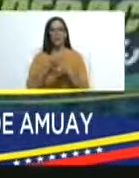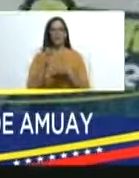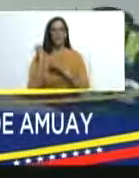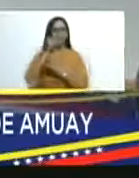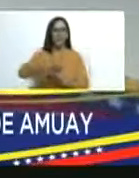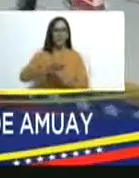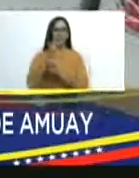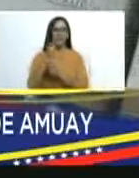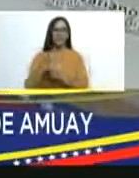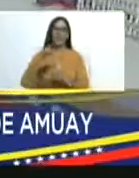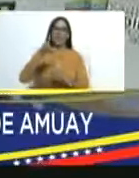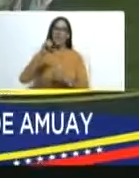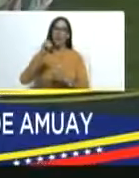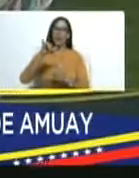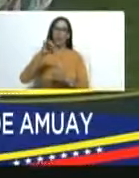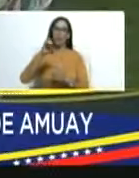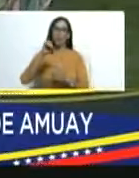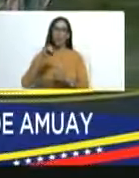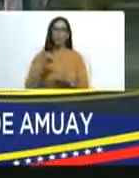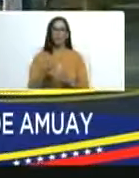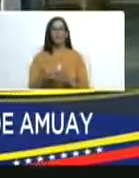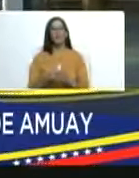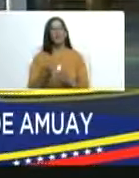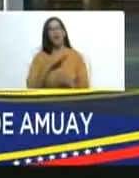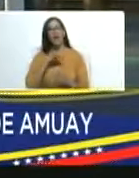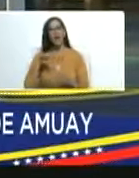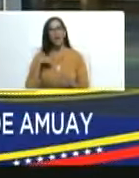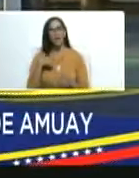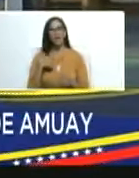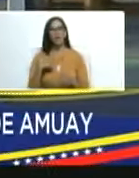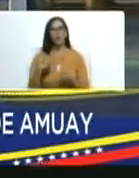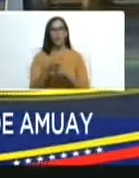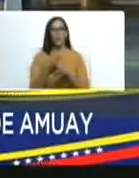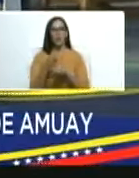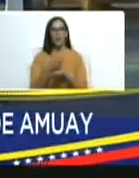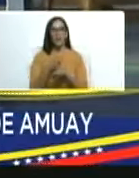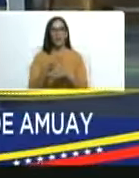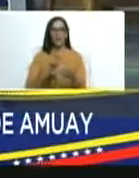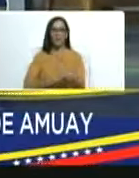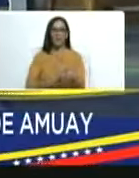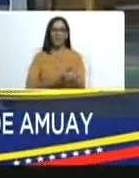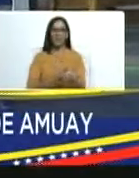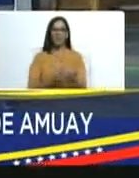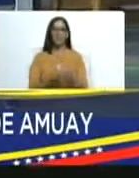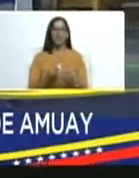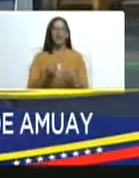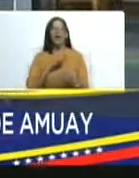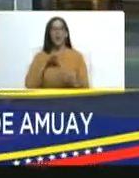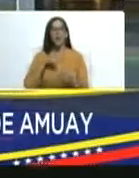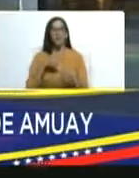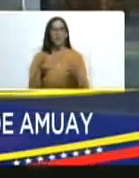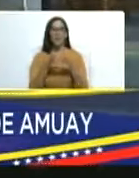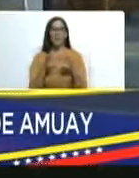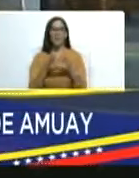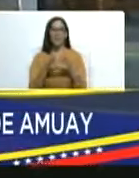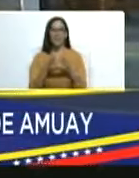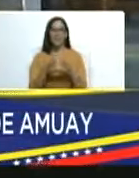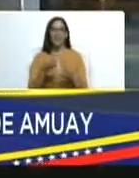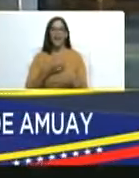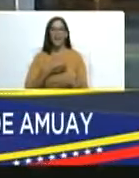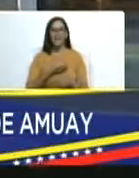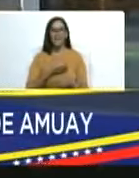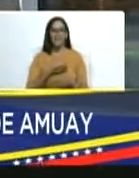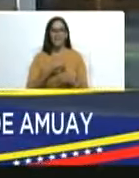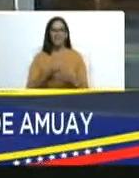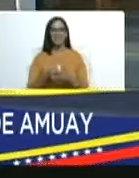Carlos Loyo, presidente, a nuestro gobernador Víctor Clá, a nuestra compañera alcaldesa María